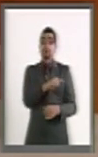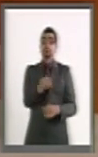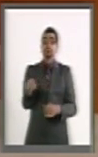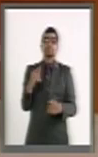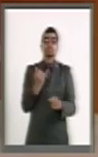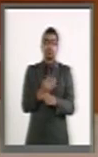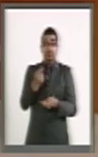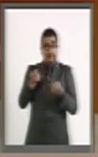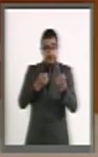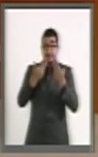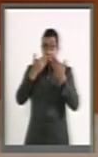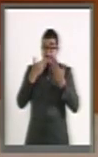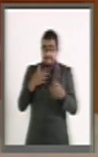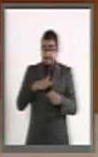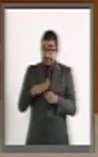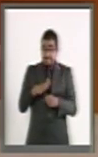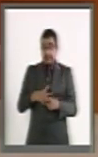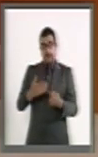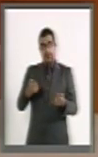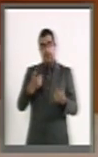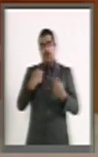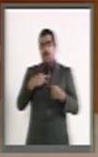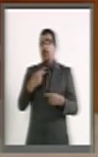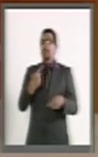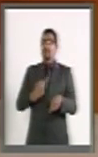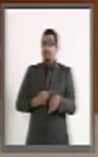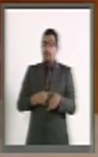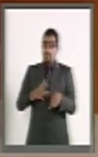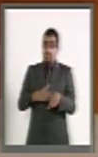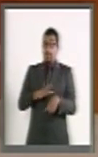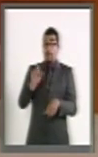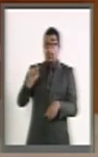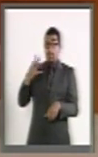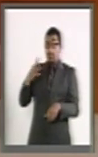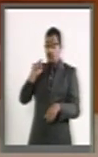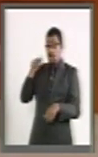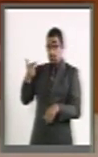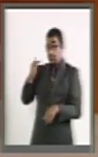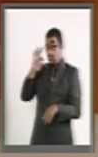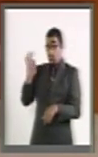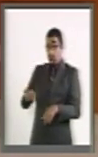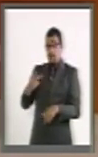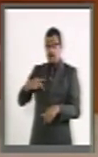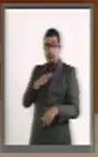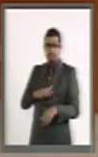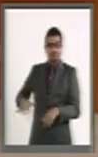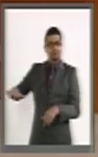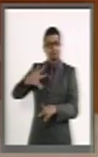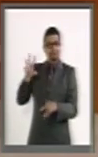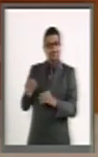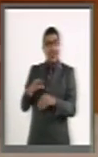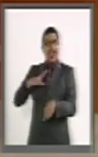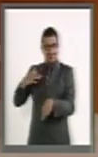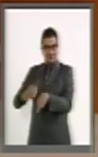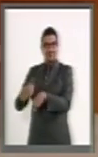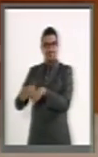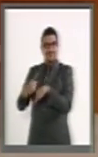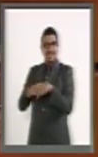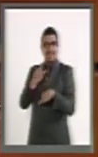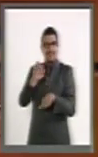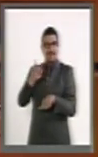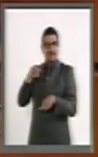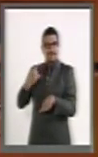un control adecuado de la enfermedad, por lo que 24.7% de las personas que viven con